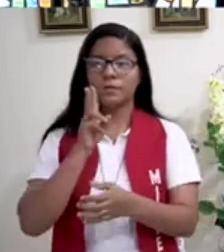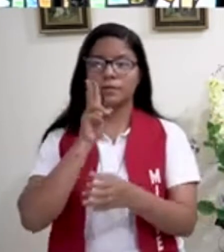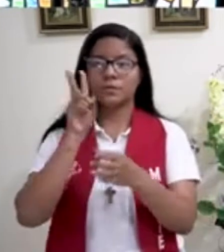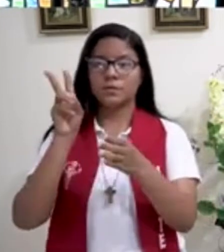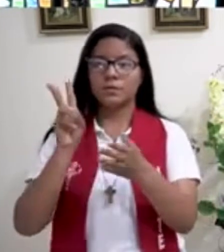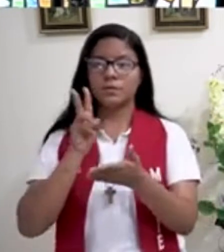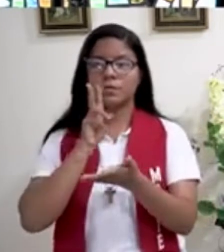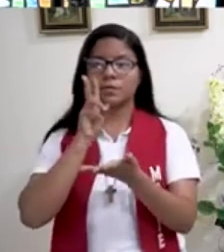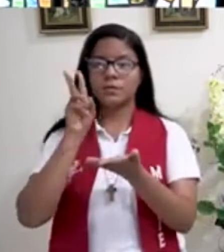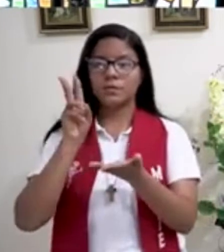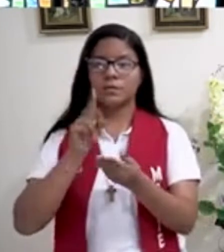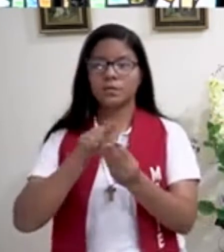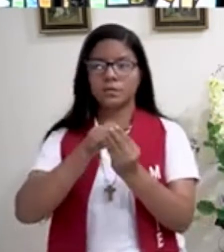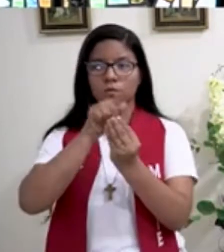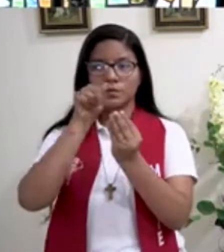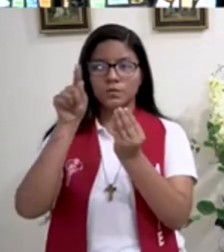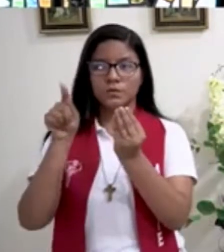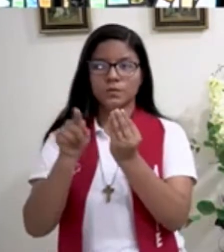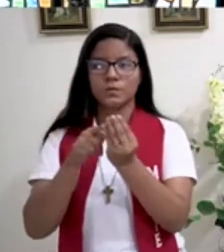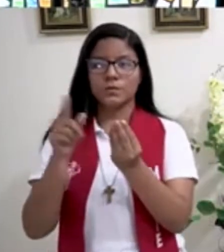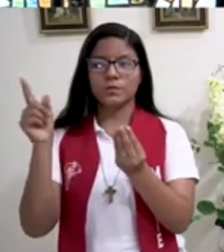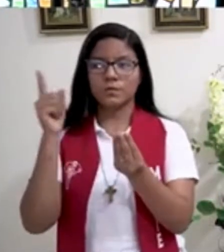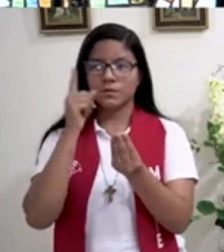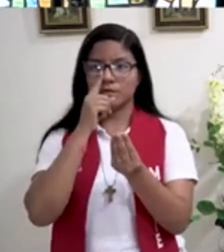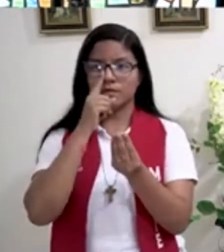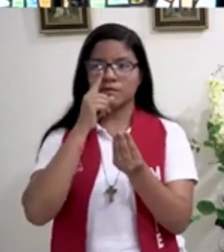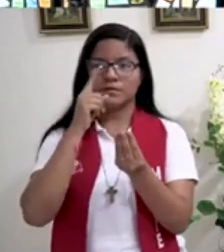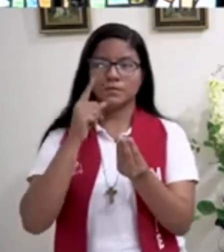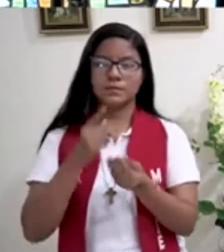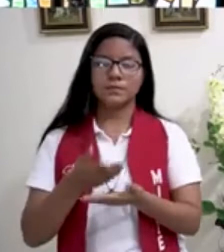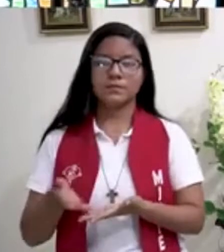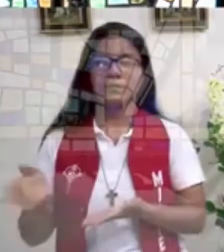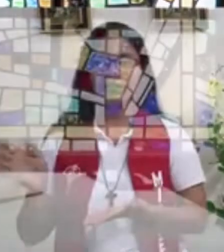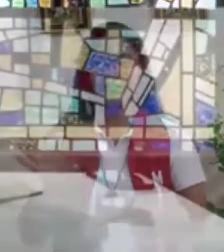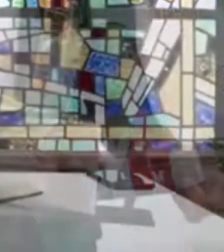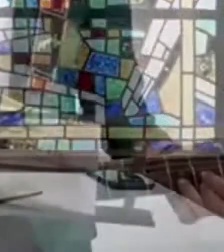vino y el pan.